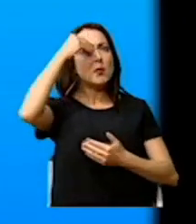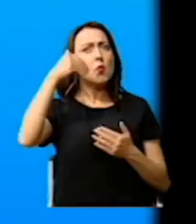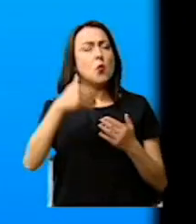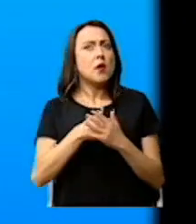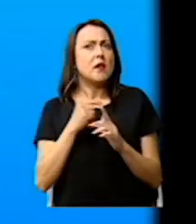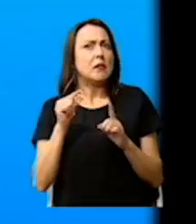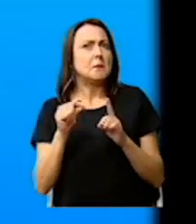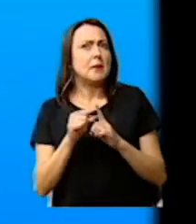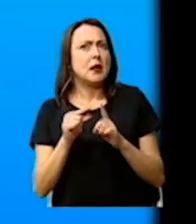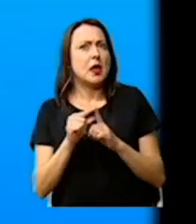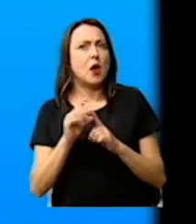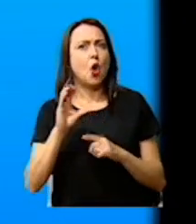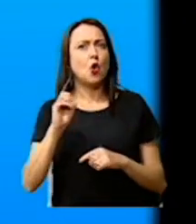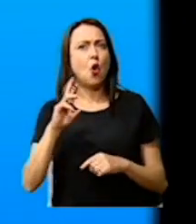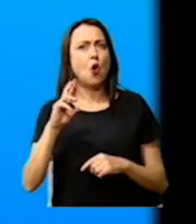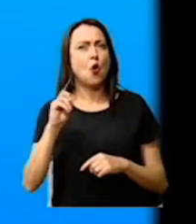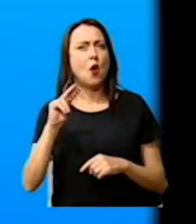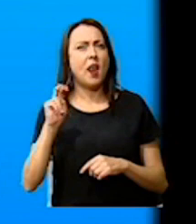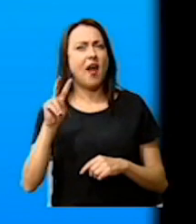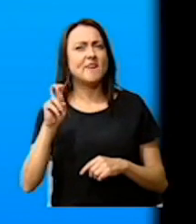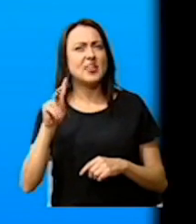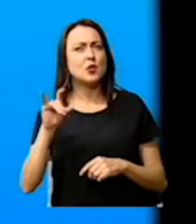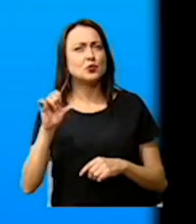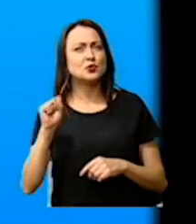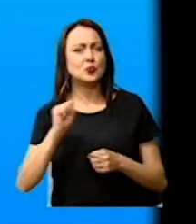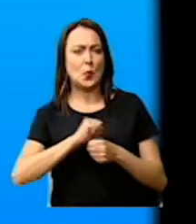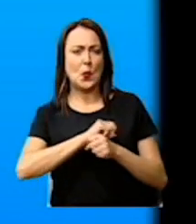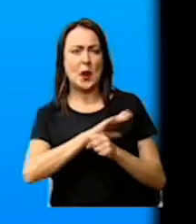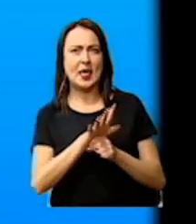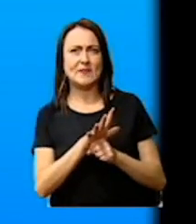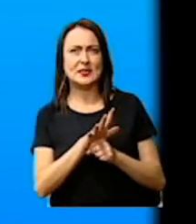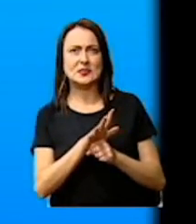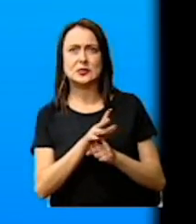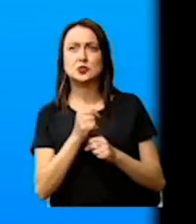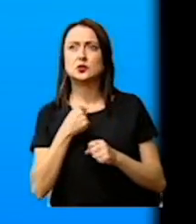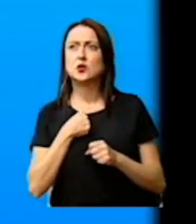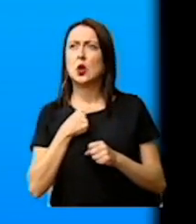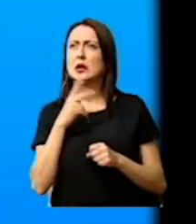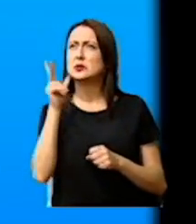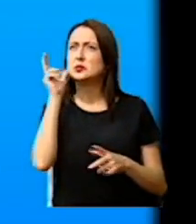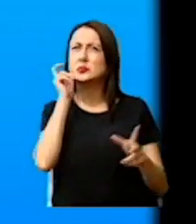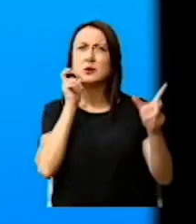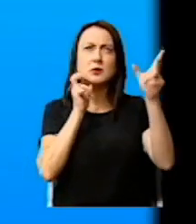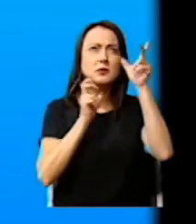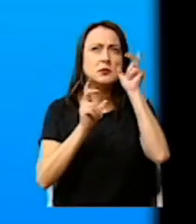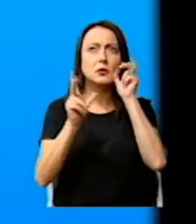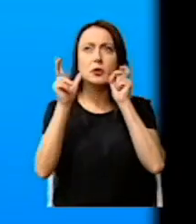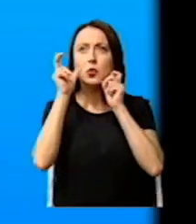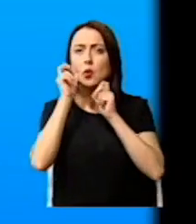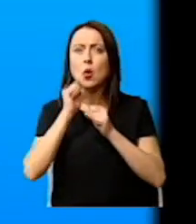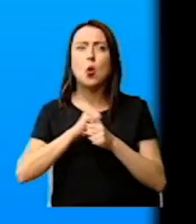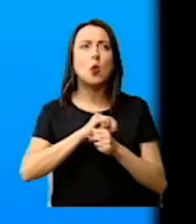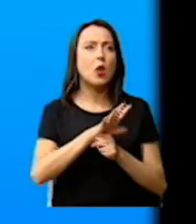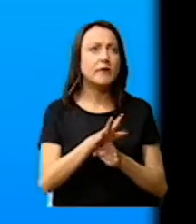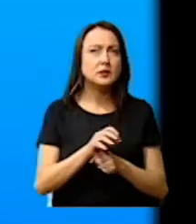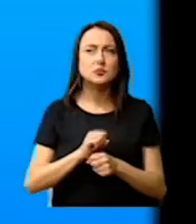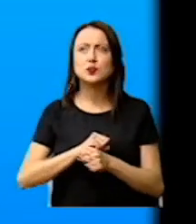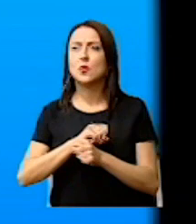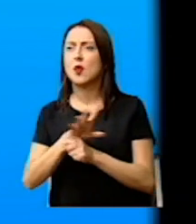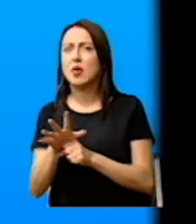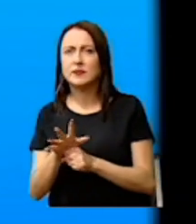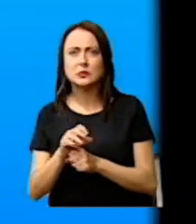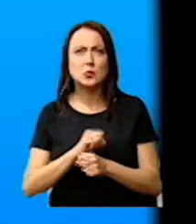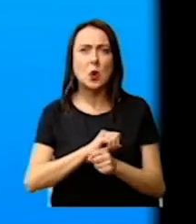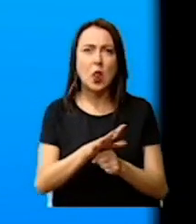palabra, coronavirus, y desde entonces no he parado de escucharla. Coronavirus,